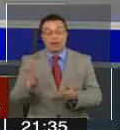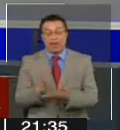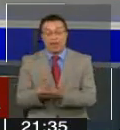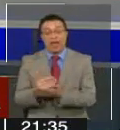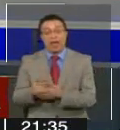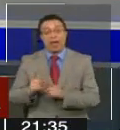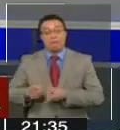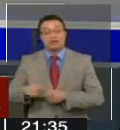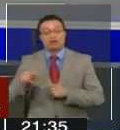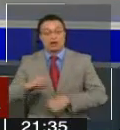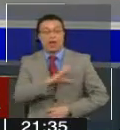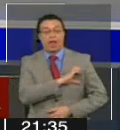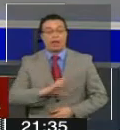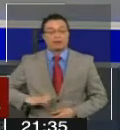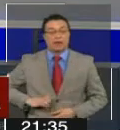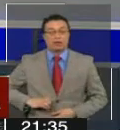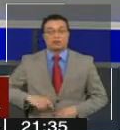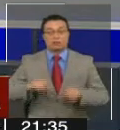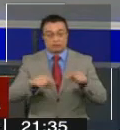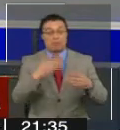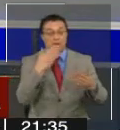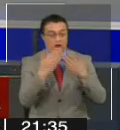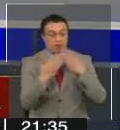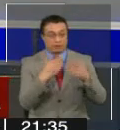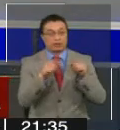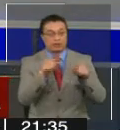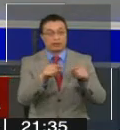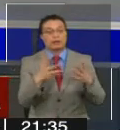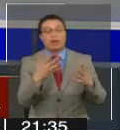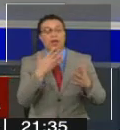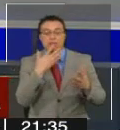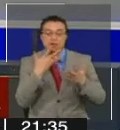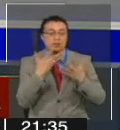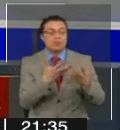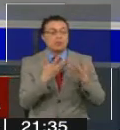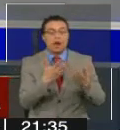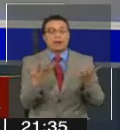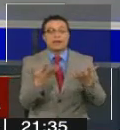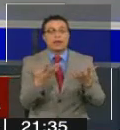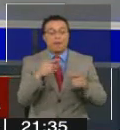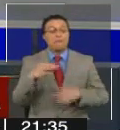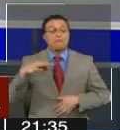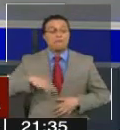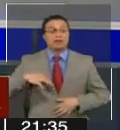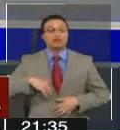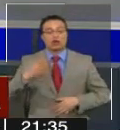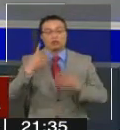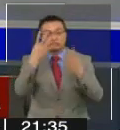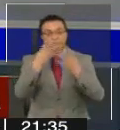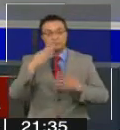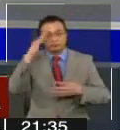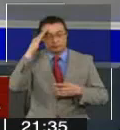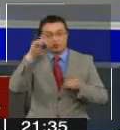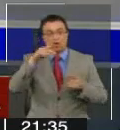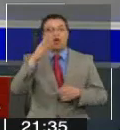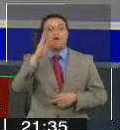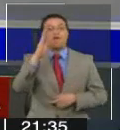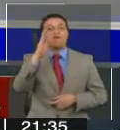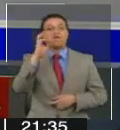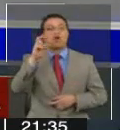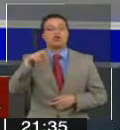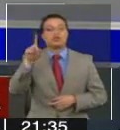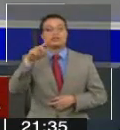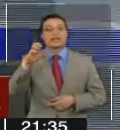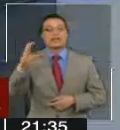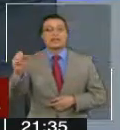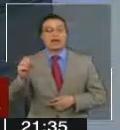Administración del Estado. Vamos a conversar cuáles son los descargos que tiene respecto a estas pensiones de Gendarmería. Hernán Fonseca, muchísimas